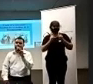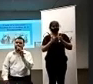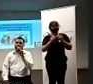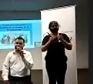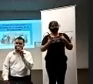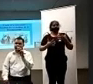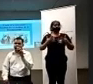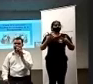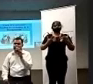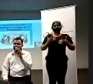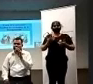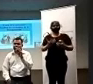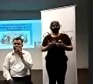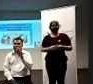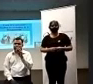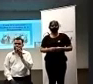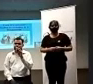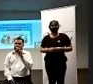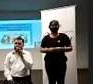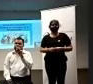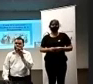Pero ¿qué pasó?